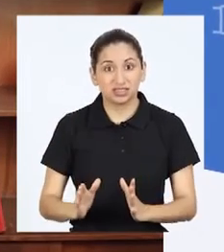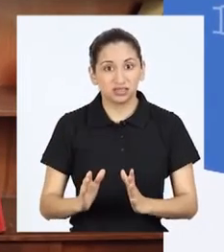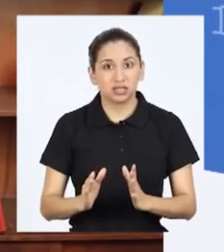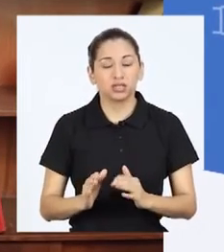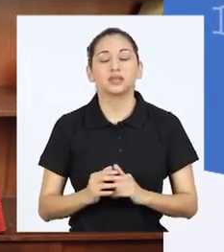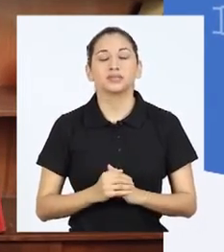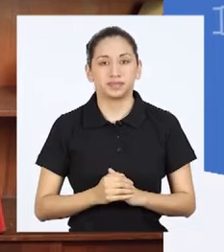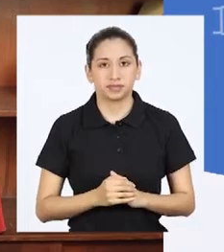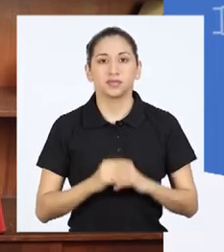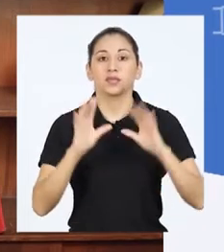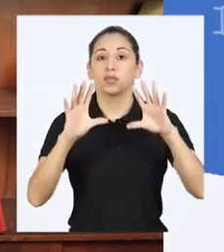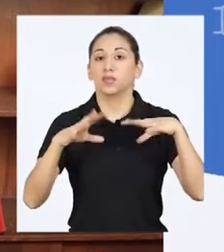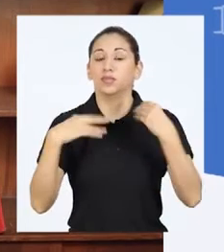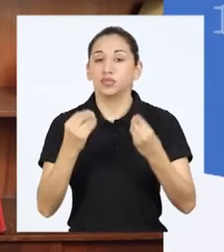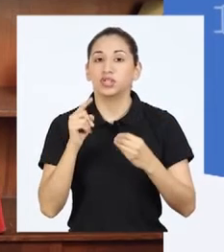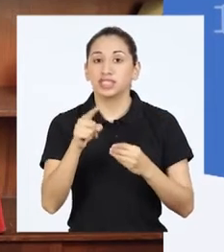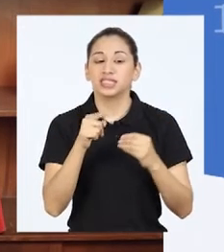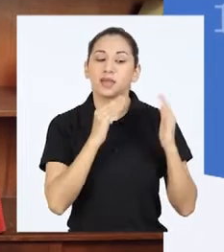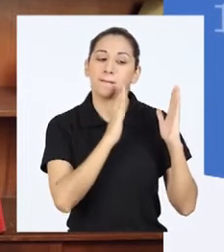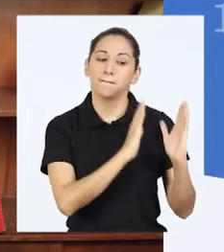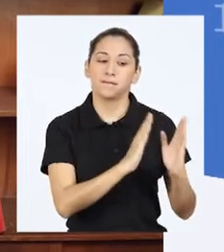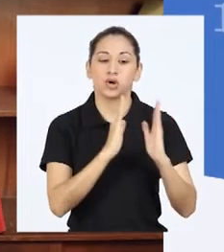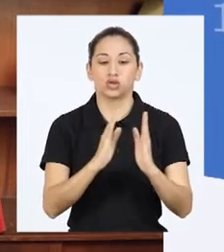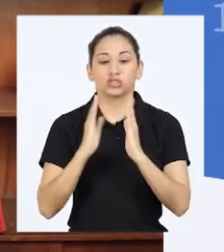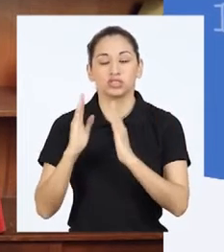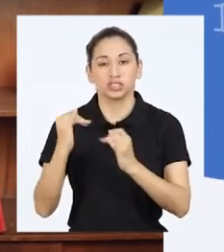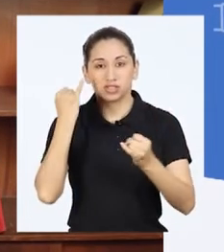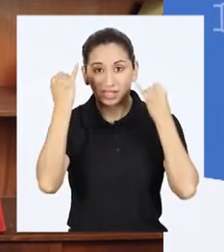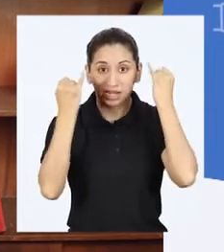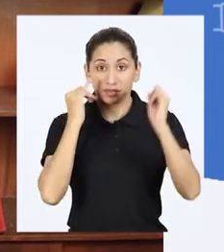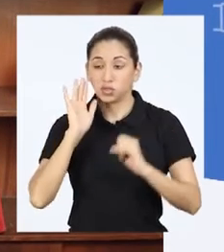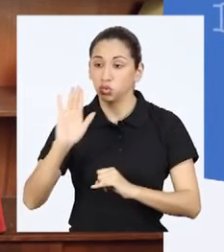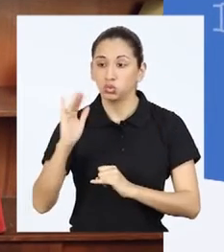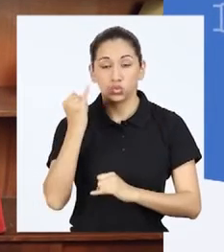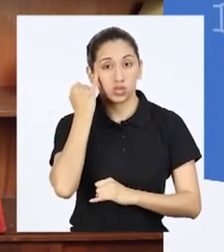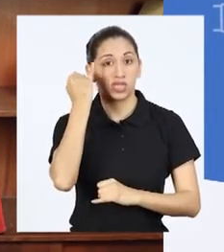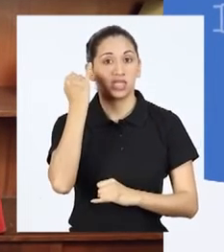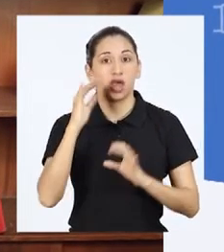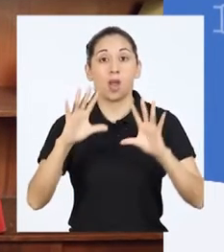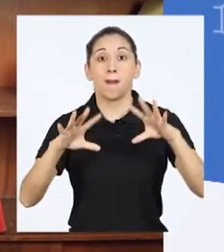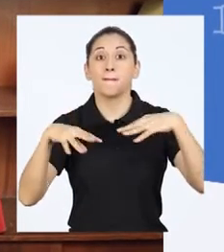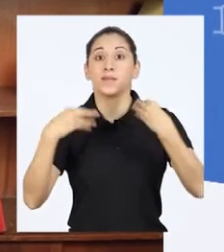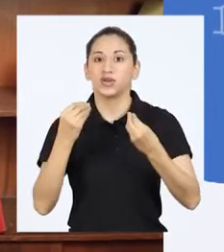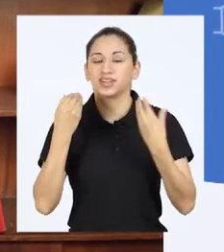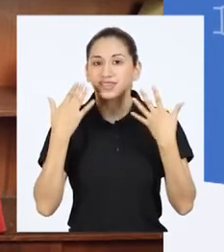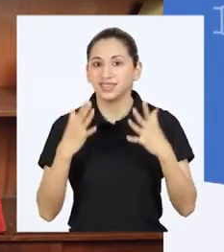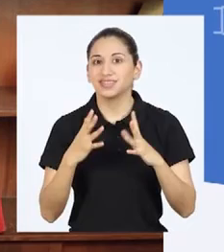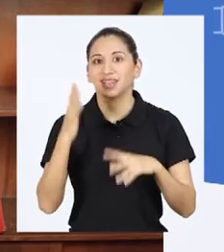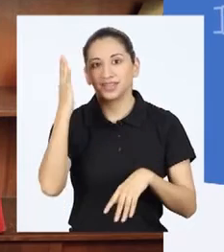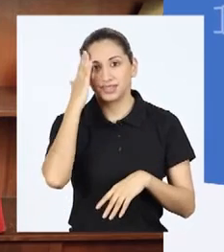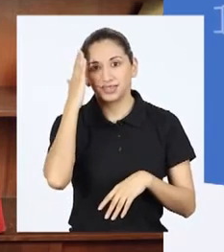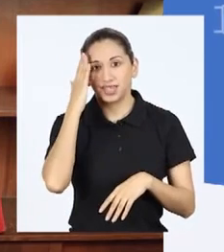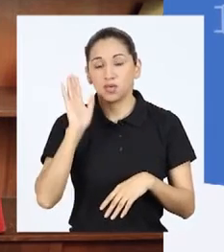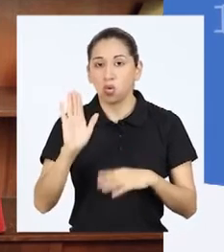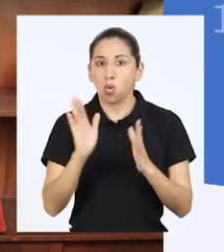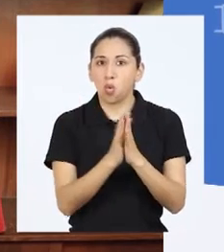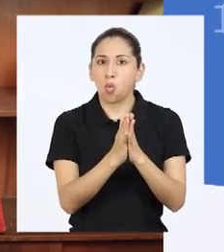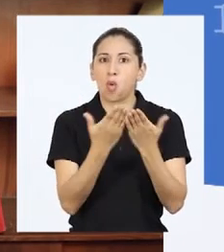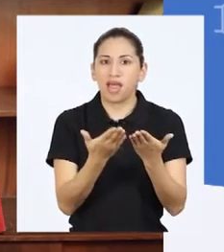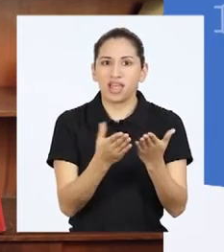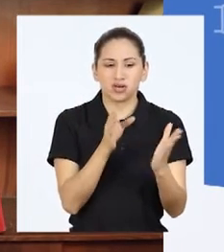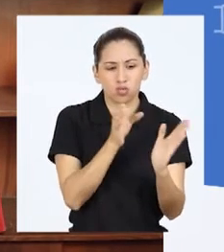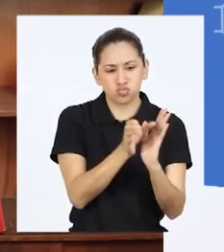está inspirada en el proceso creativo de él mismo, ya que encontraron una serie de cuadernos